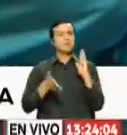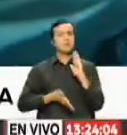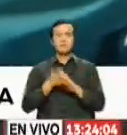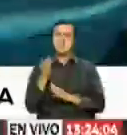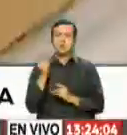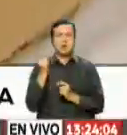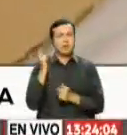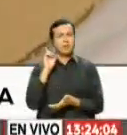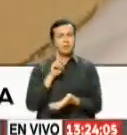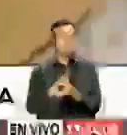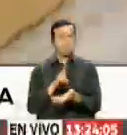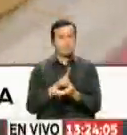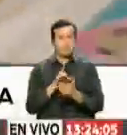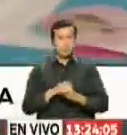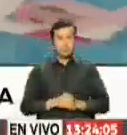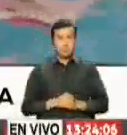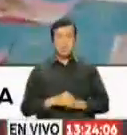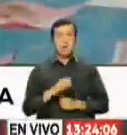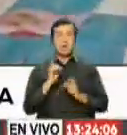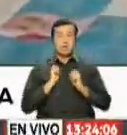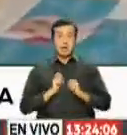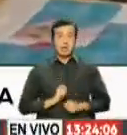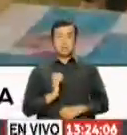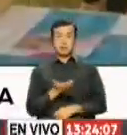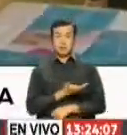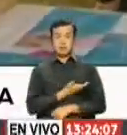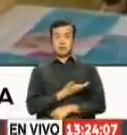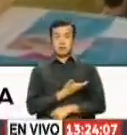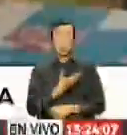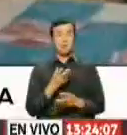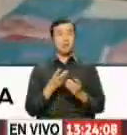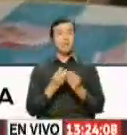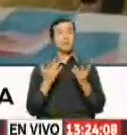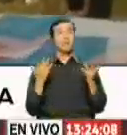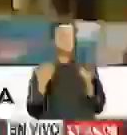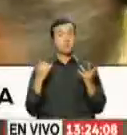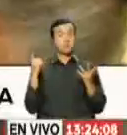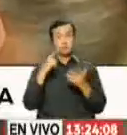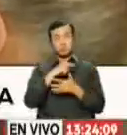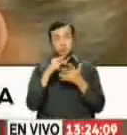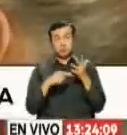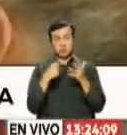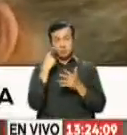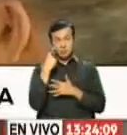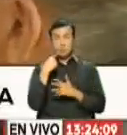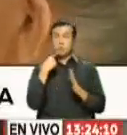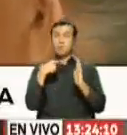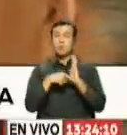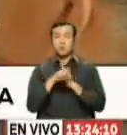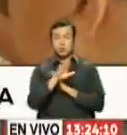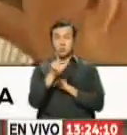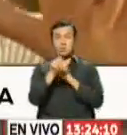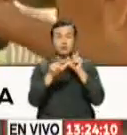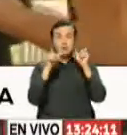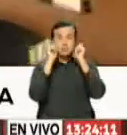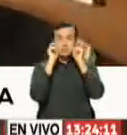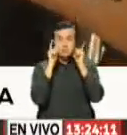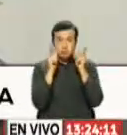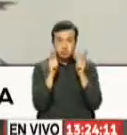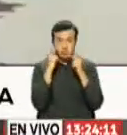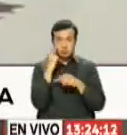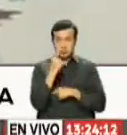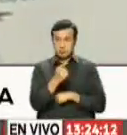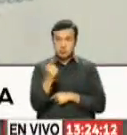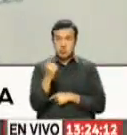tengo que irme al médico. El cáncer de mama incluye muchos factores que predispone a desarrollarlo. Por ello hay que estar alerta a estas